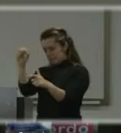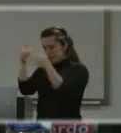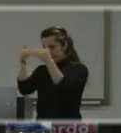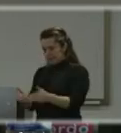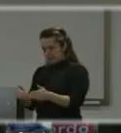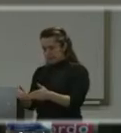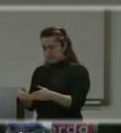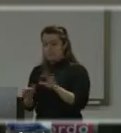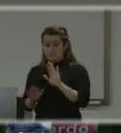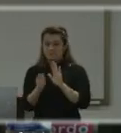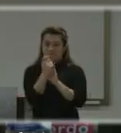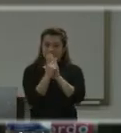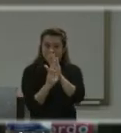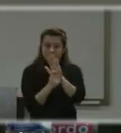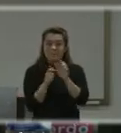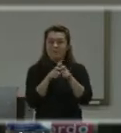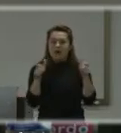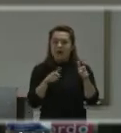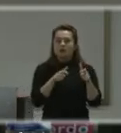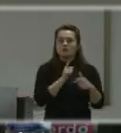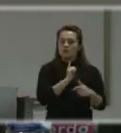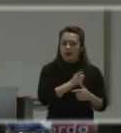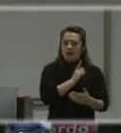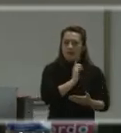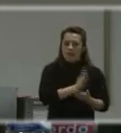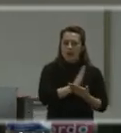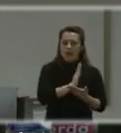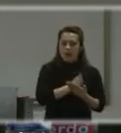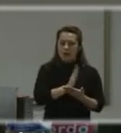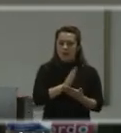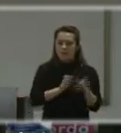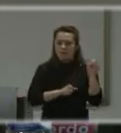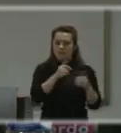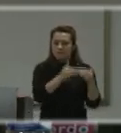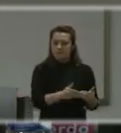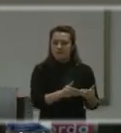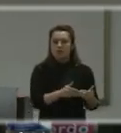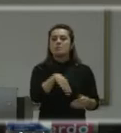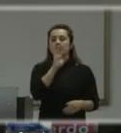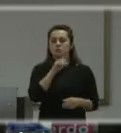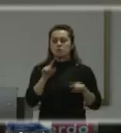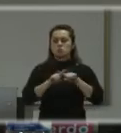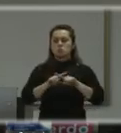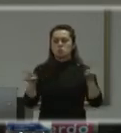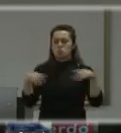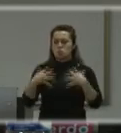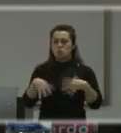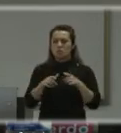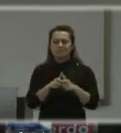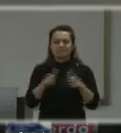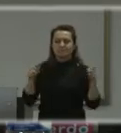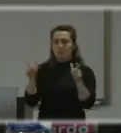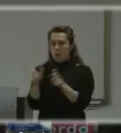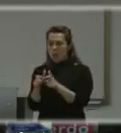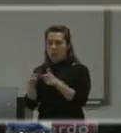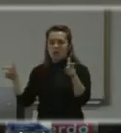a los grupos de edad donde hay mayor frecuencia de personas con discapacidad, digamos que hay una diferencia con respecto a